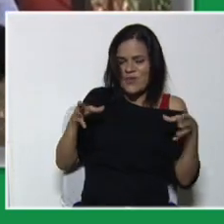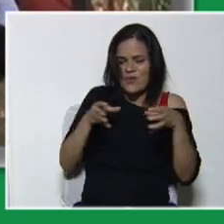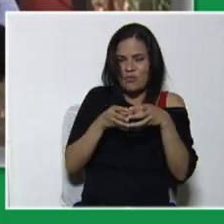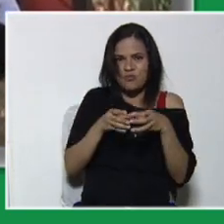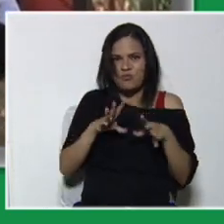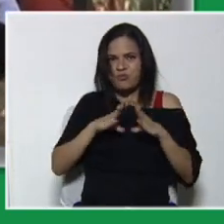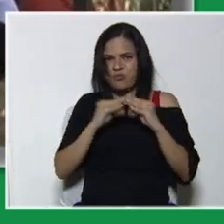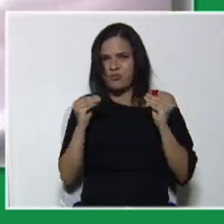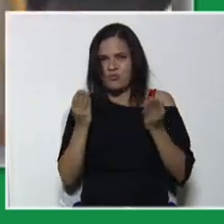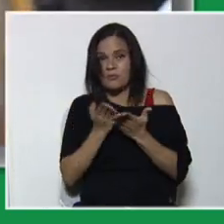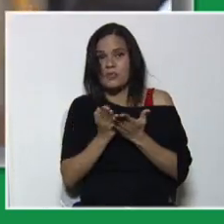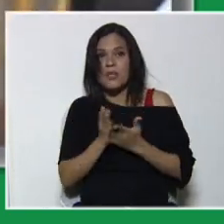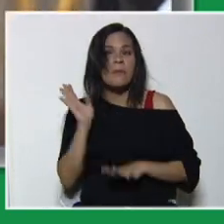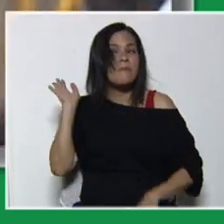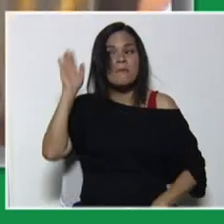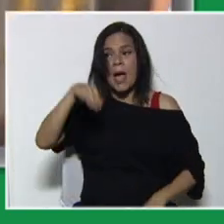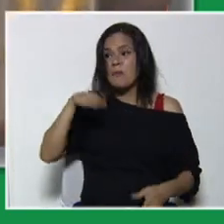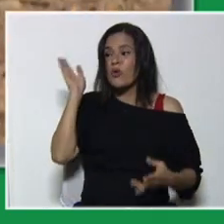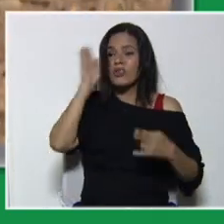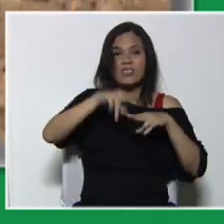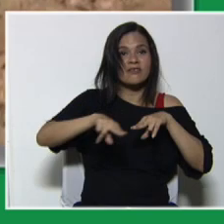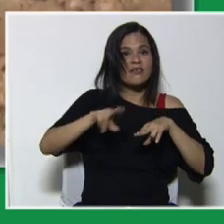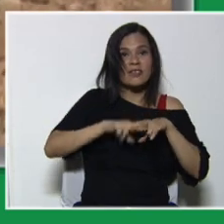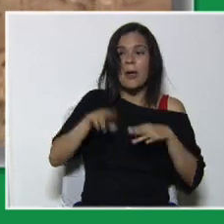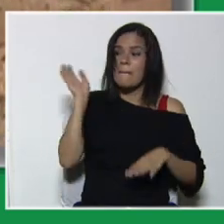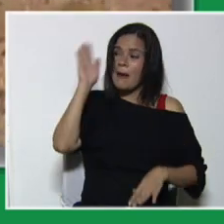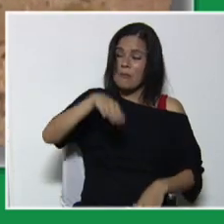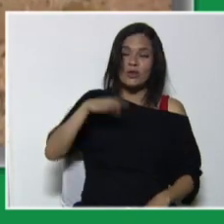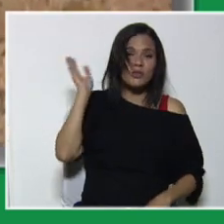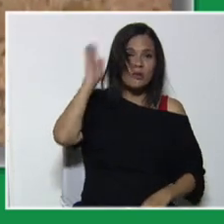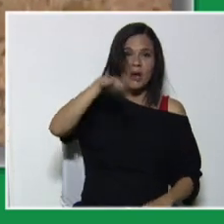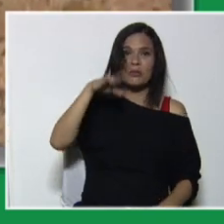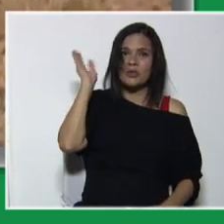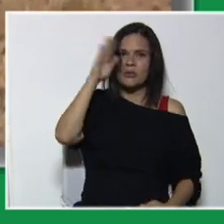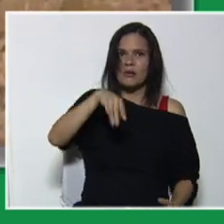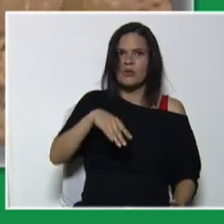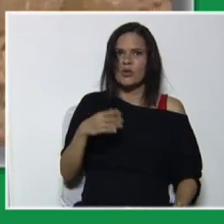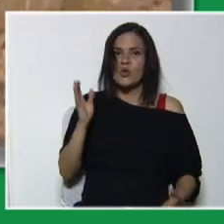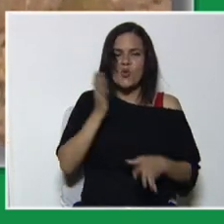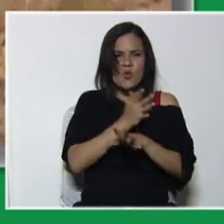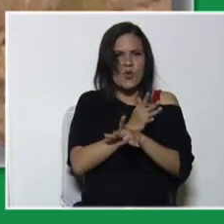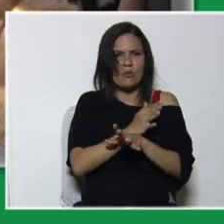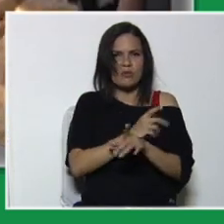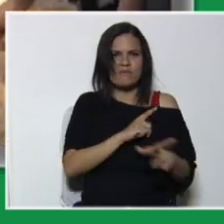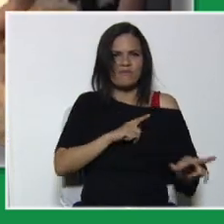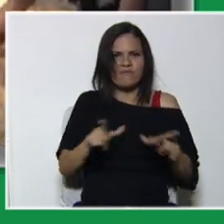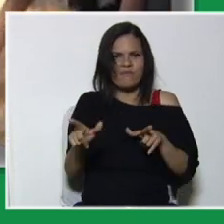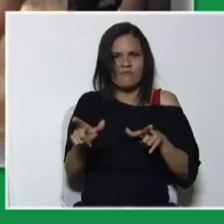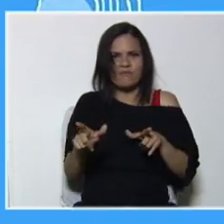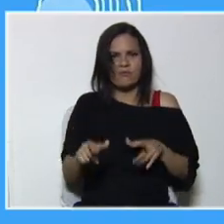en el recreo. Vamos, niños, niñas, vamos, vamos, vamos, juguemos ya.